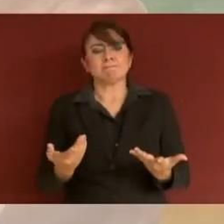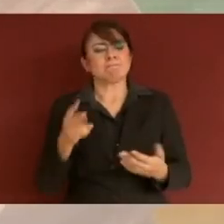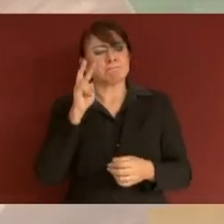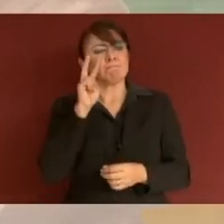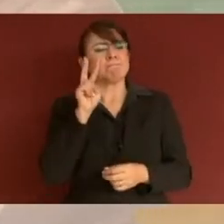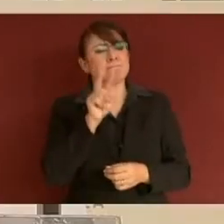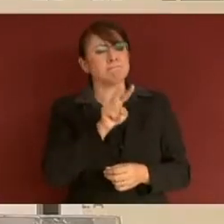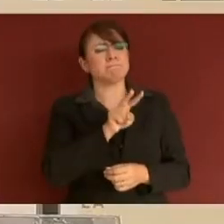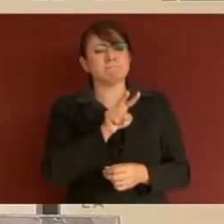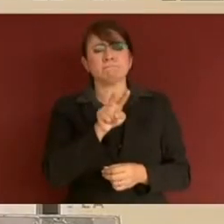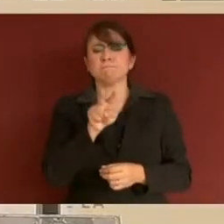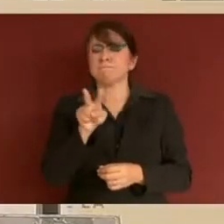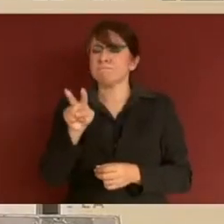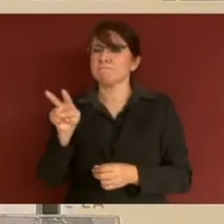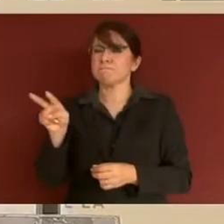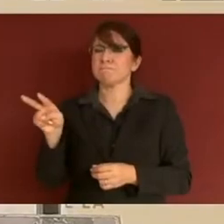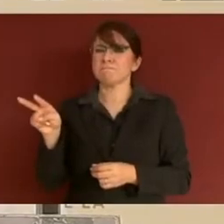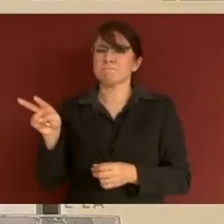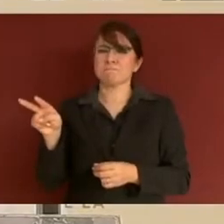En